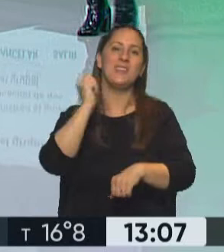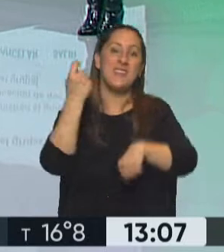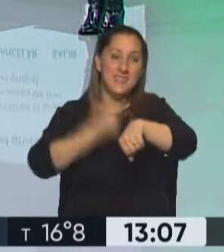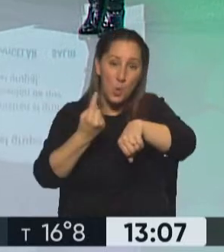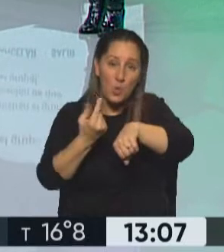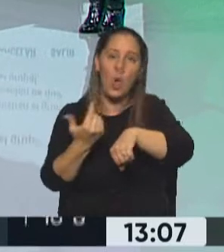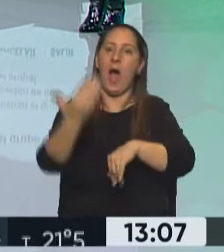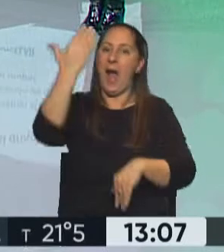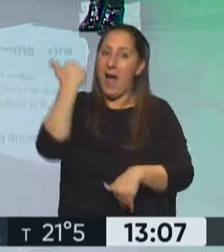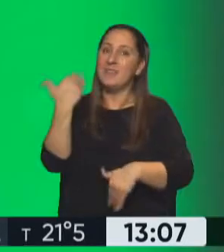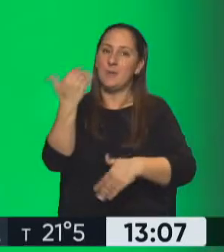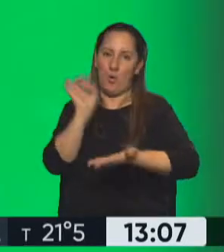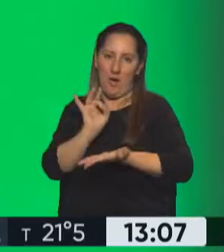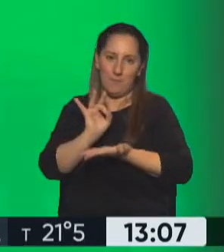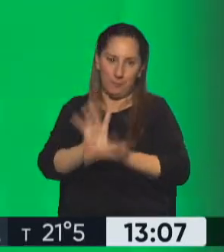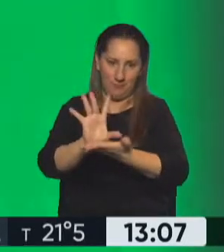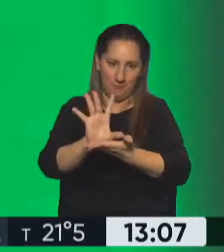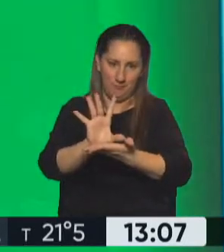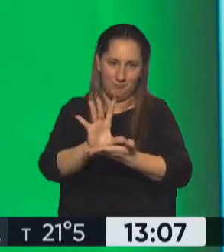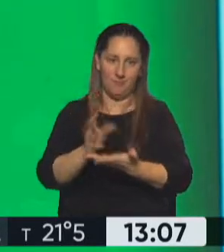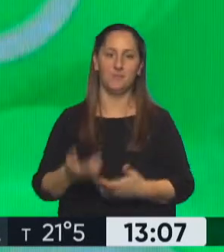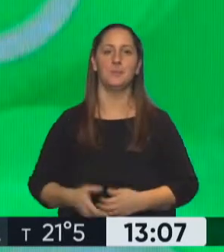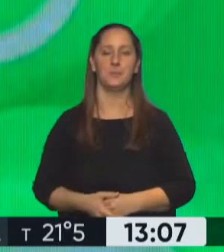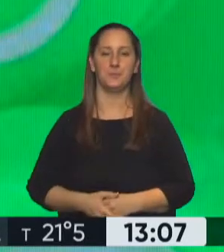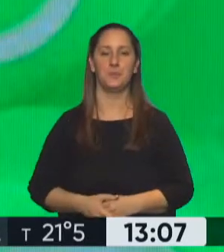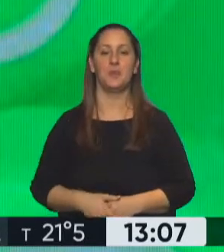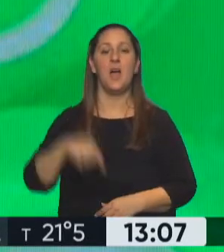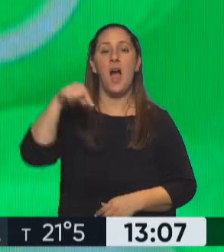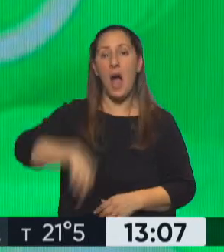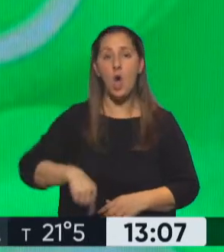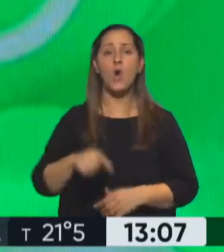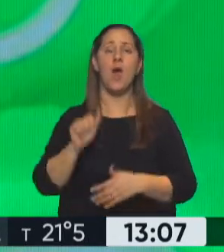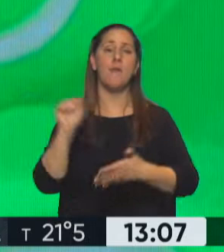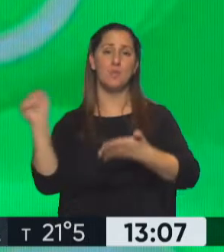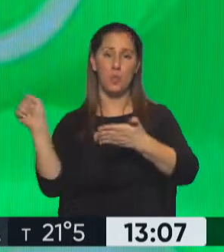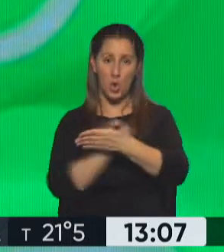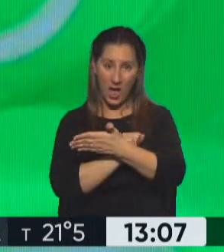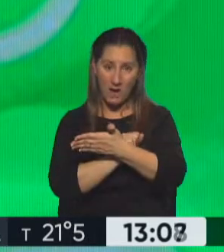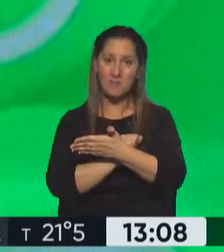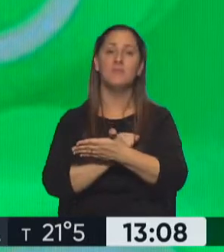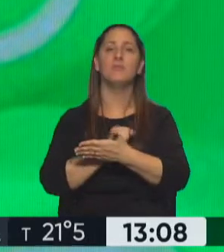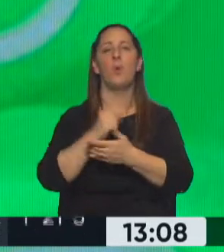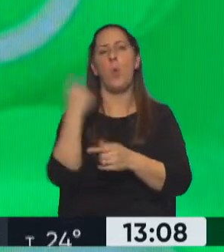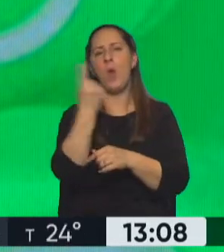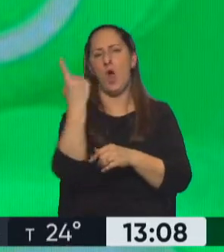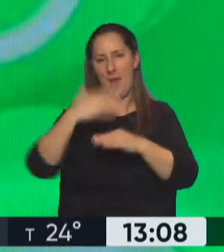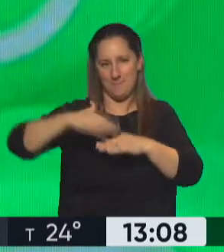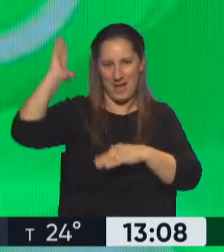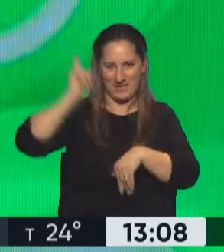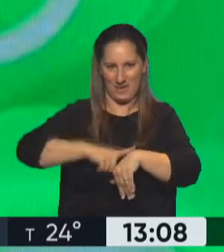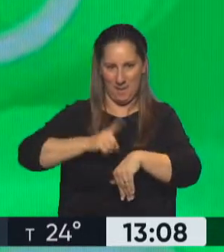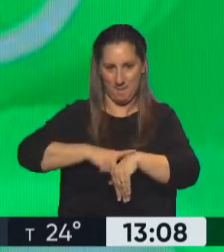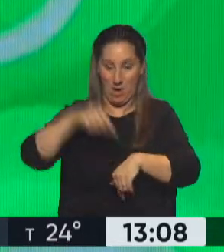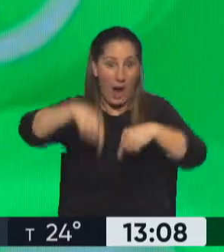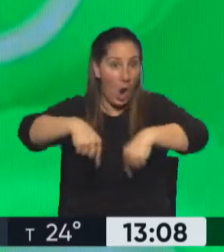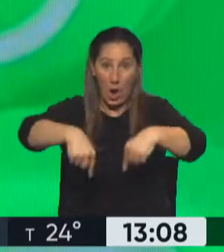1 hora, 8 minutos y 16 segundos. Claro, al revés. Nada, ahí va, claro, no pasaba nada. O sea, hasta ahora, si queremos borrar un mensaje, tenemos un poquito más de 1 hora para borrarlo. A partir de